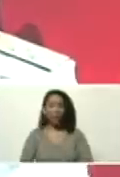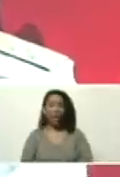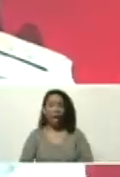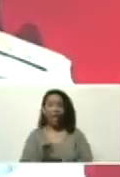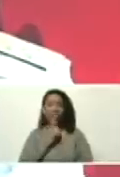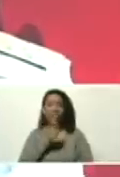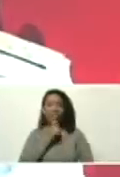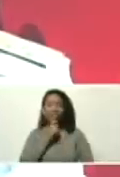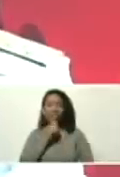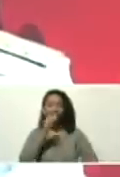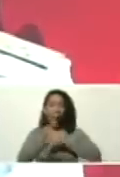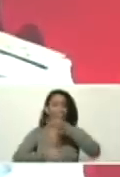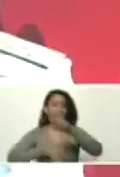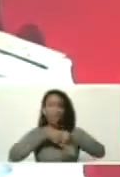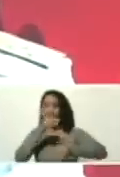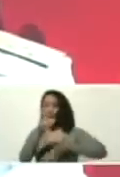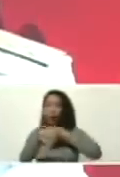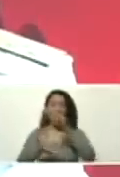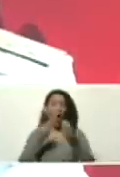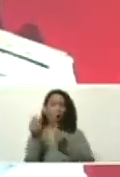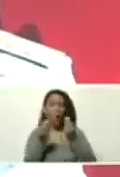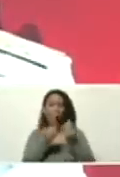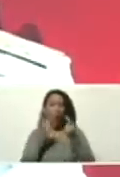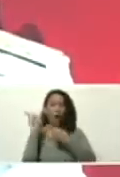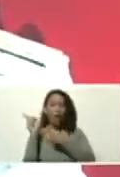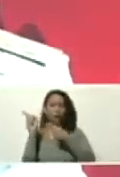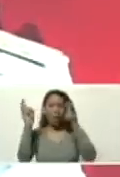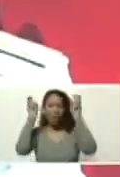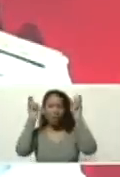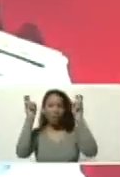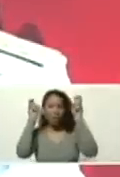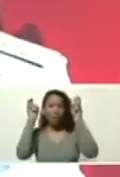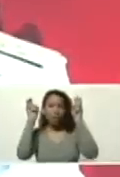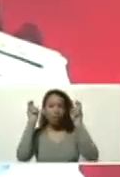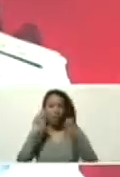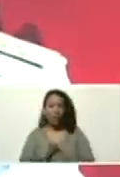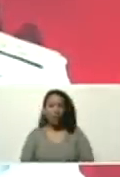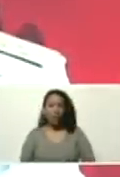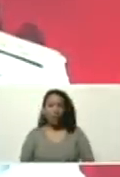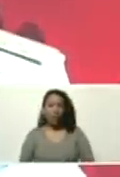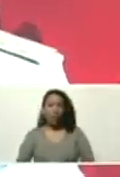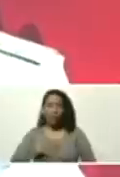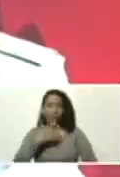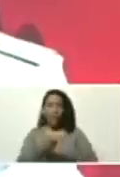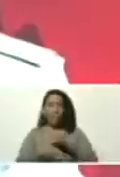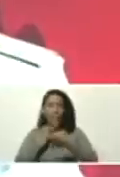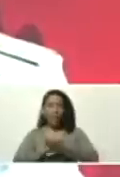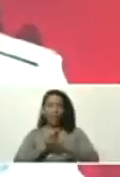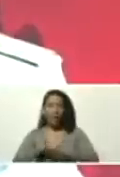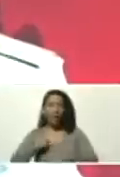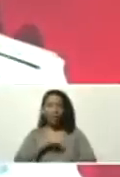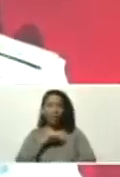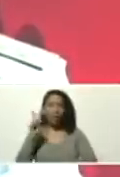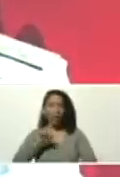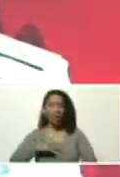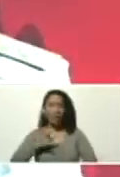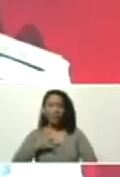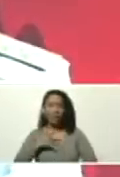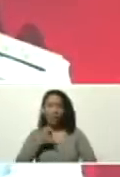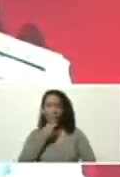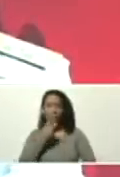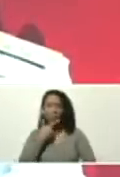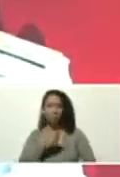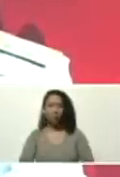difícil explicar cómo este ser inanimado puede causar en nosotros estos sentimientos tan